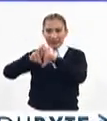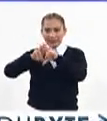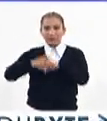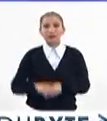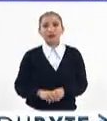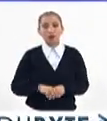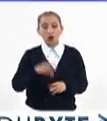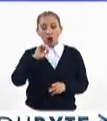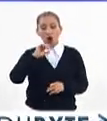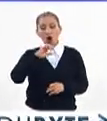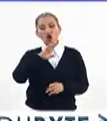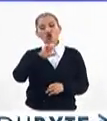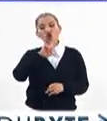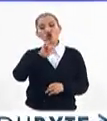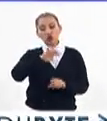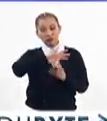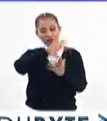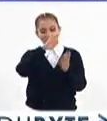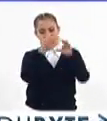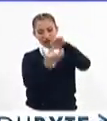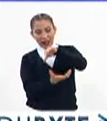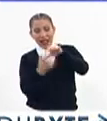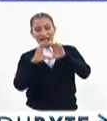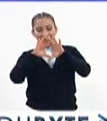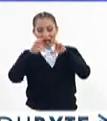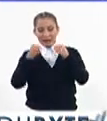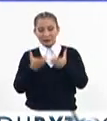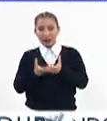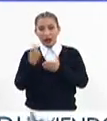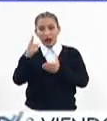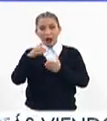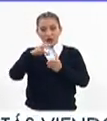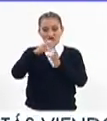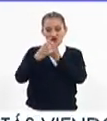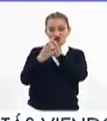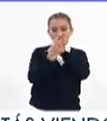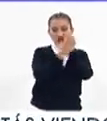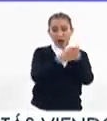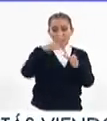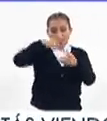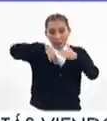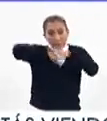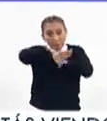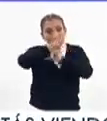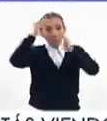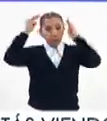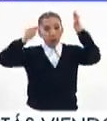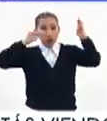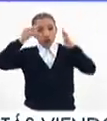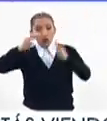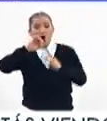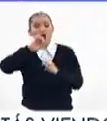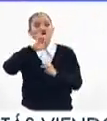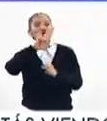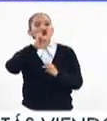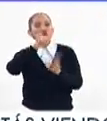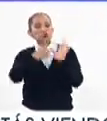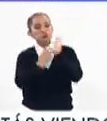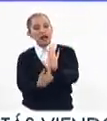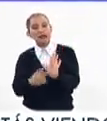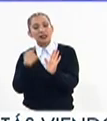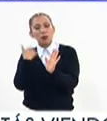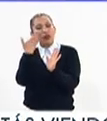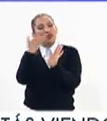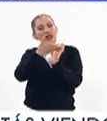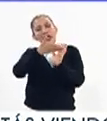estrellas: el Oculus, el domo invertido y la esfera. Suspendido sobre el acceso principal del museo, el Oculus demostrará el